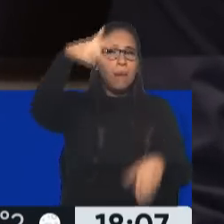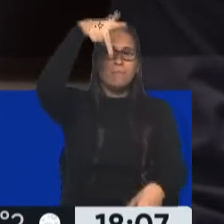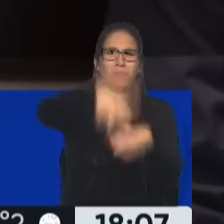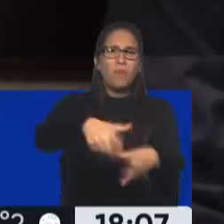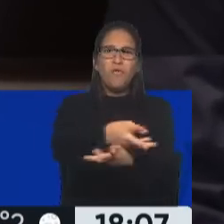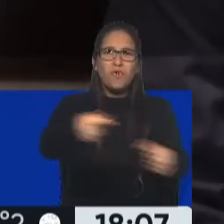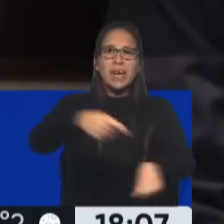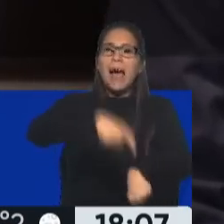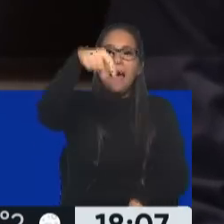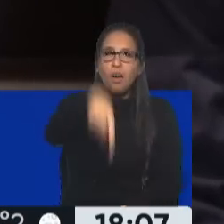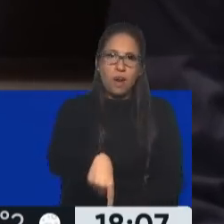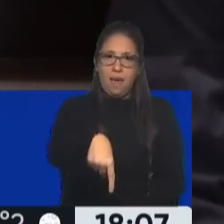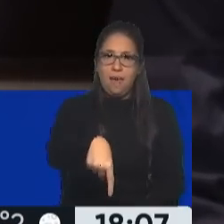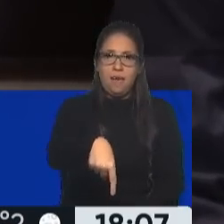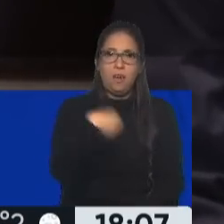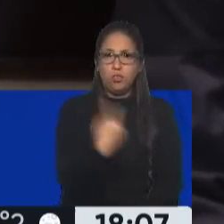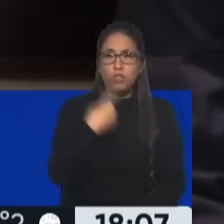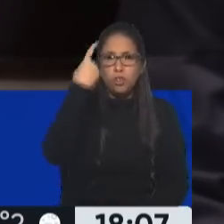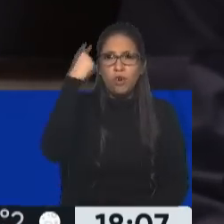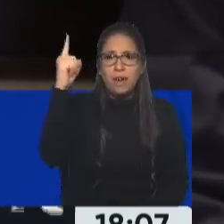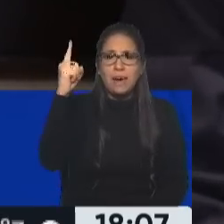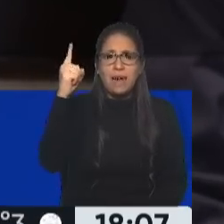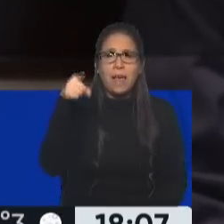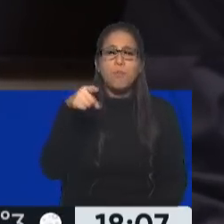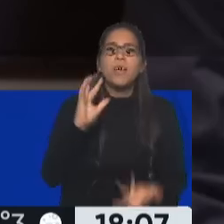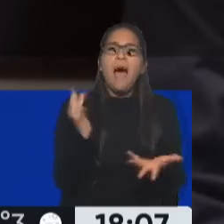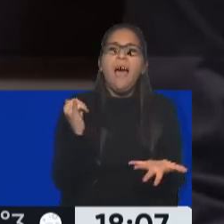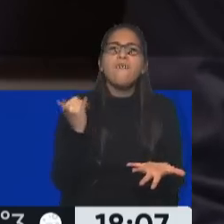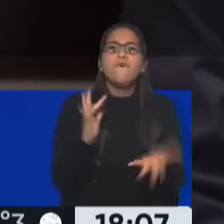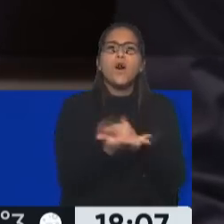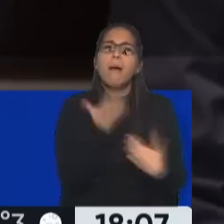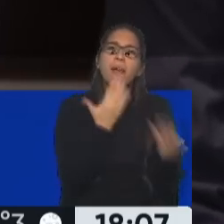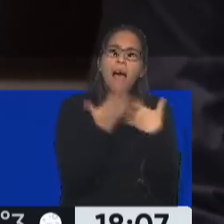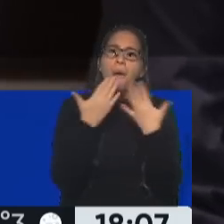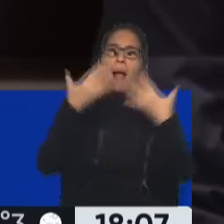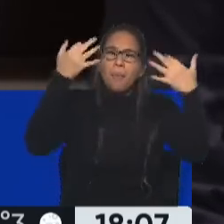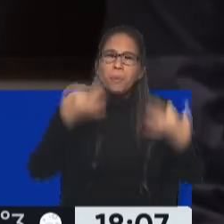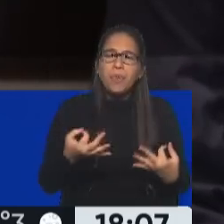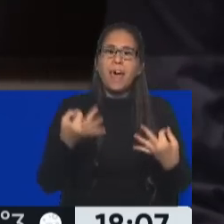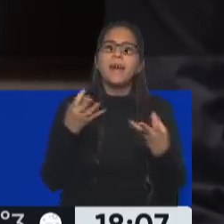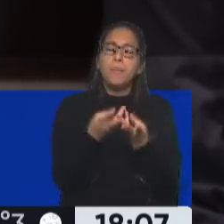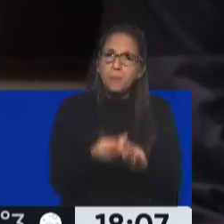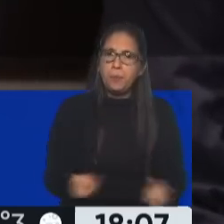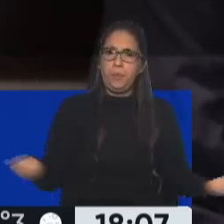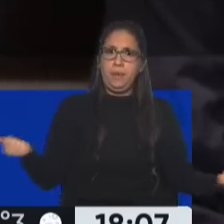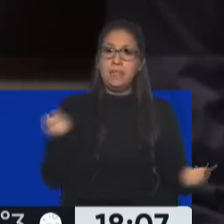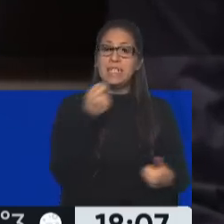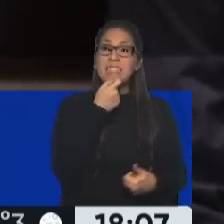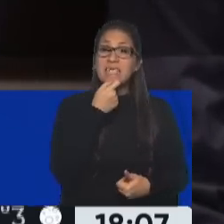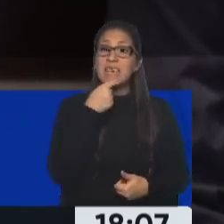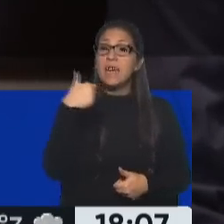now. And we believe that there is a pathway diplomatically to do it, if the sides agree to